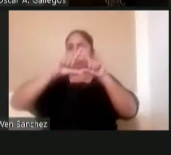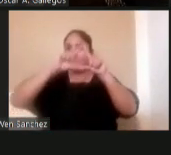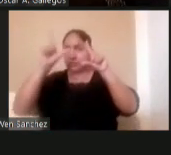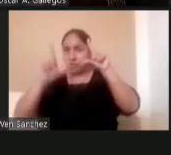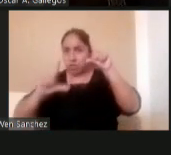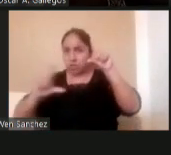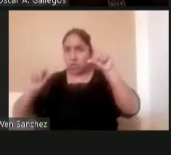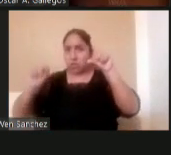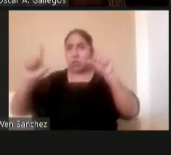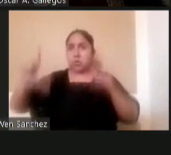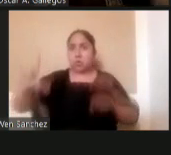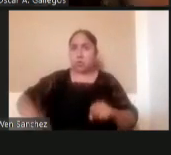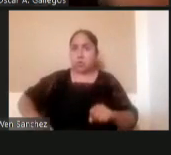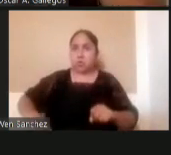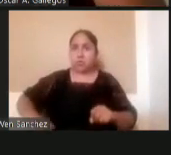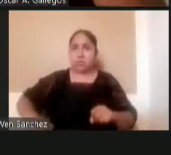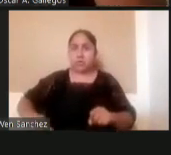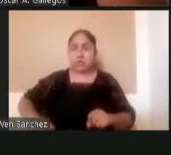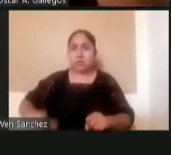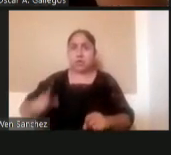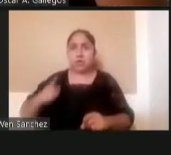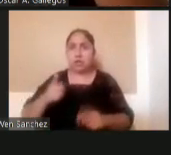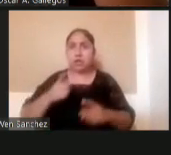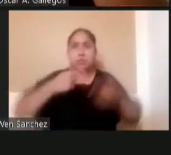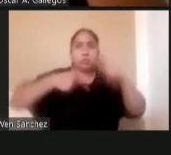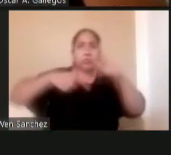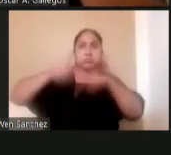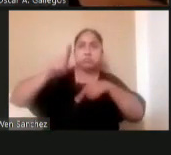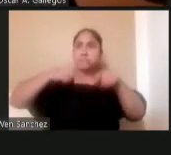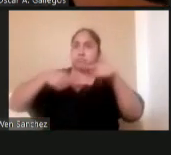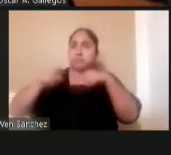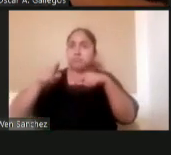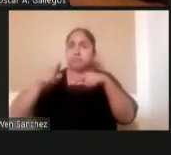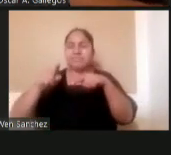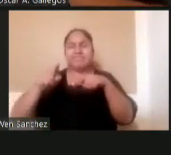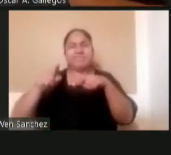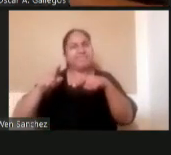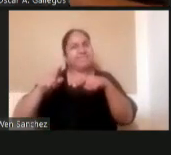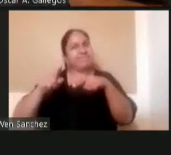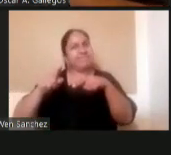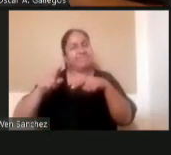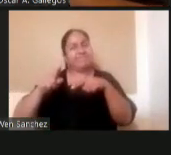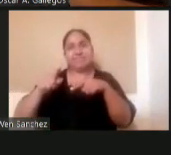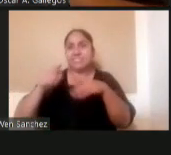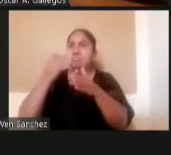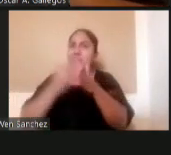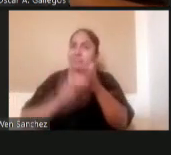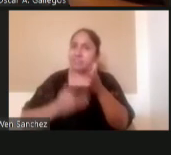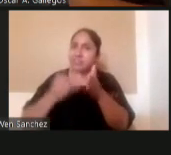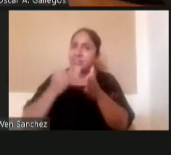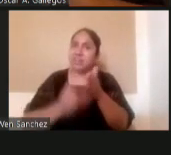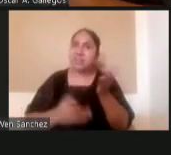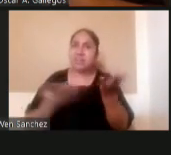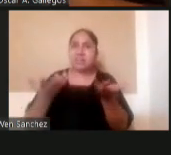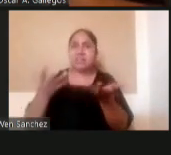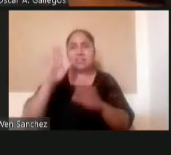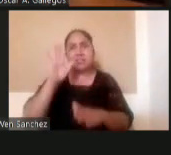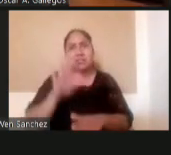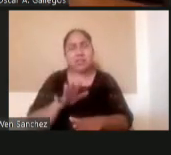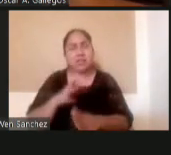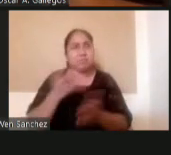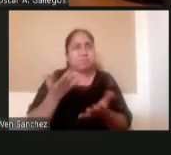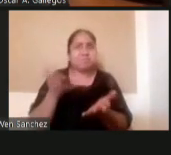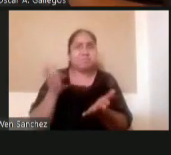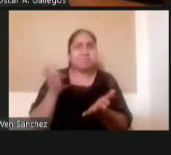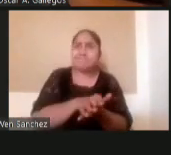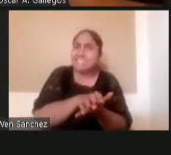es inédito y eso es lo que nos tiene en esta situación. La falsa austeridad es la que nos tiene así.